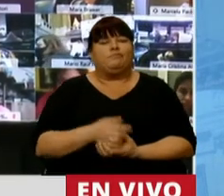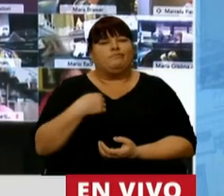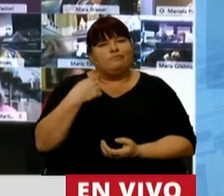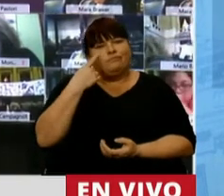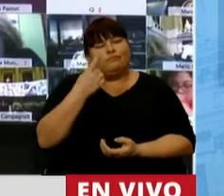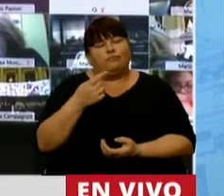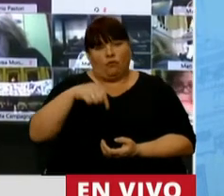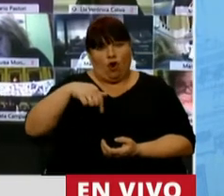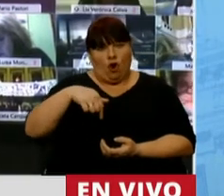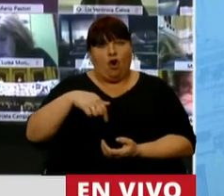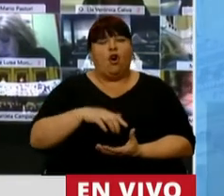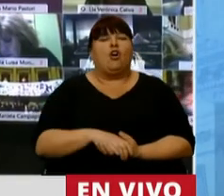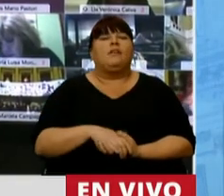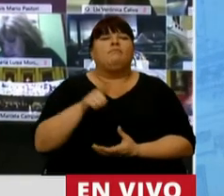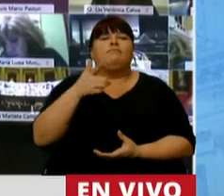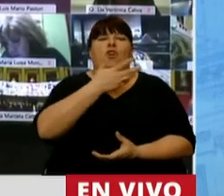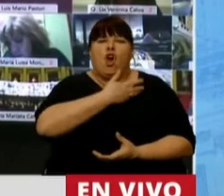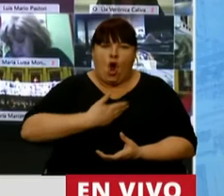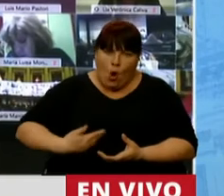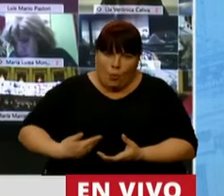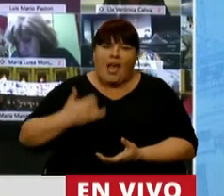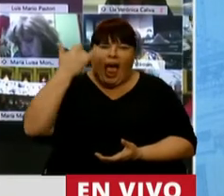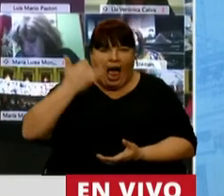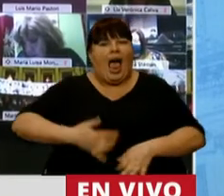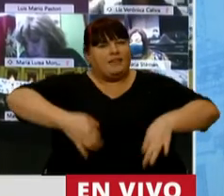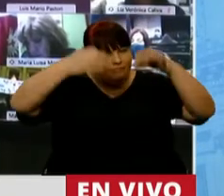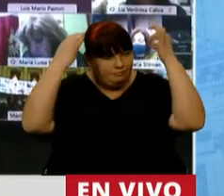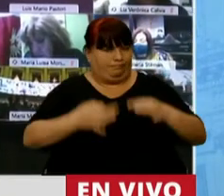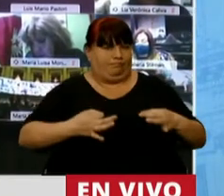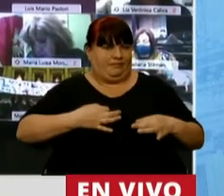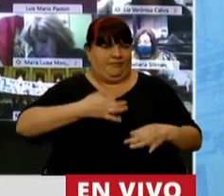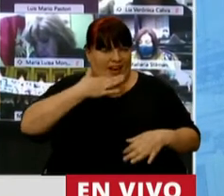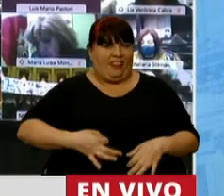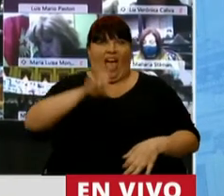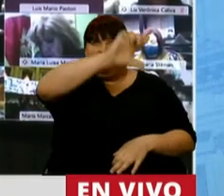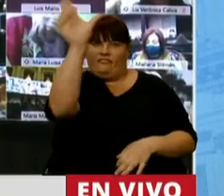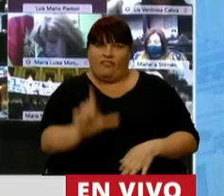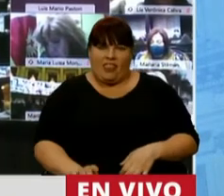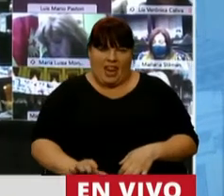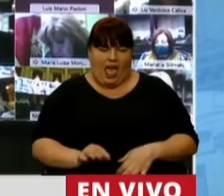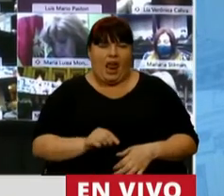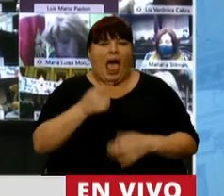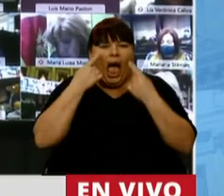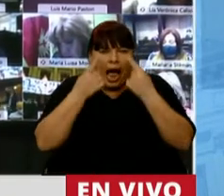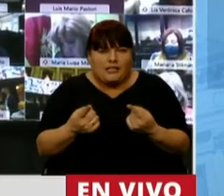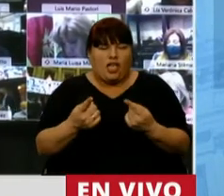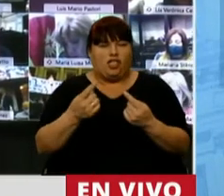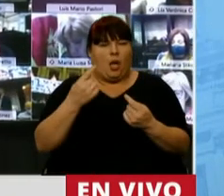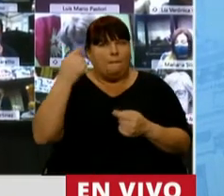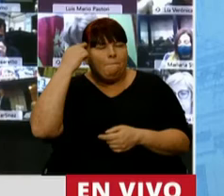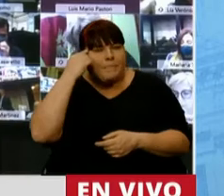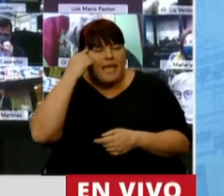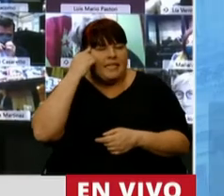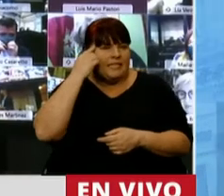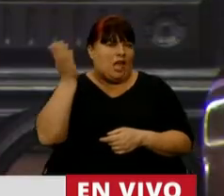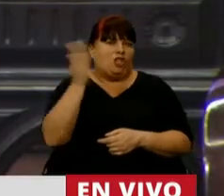vemos hoy que sí hay un gobierno verdaderamente federal que escucha y piensa